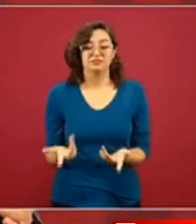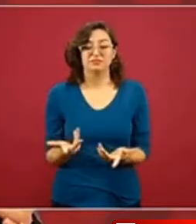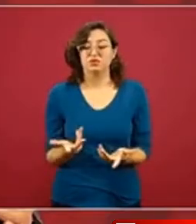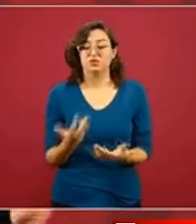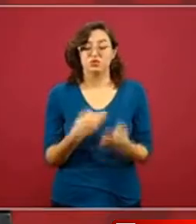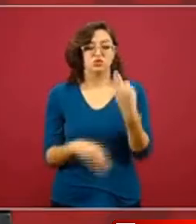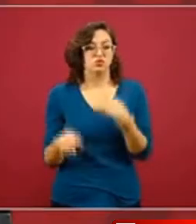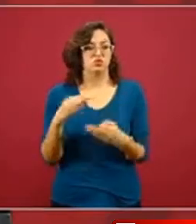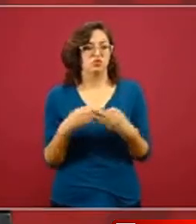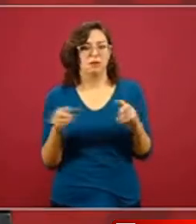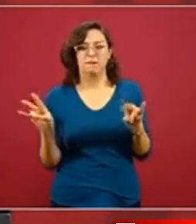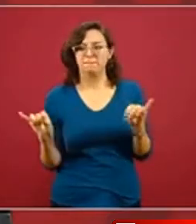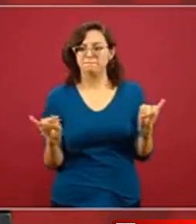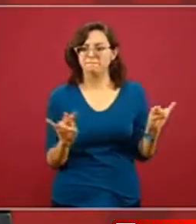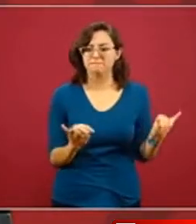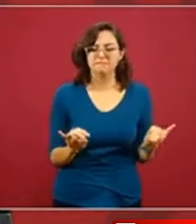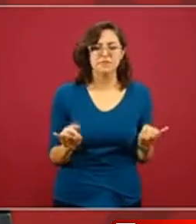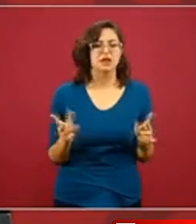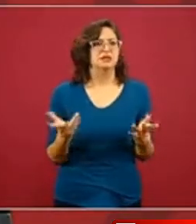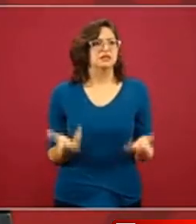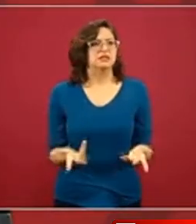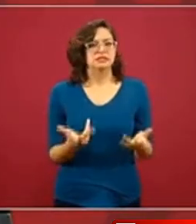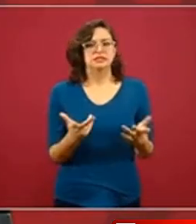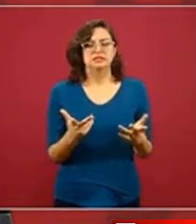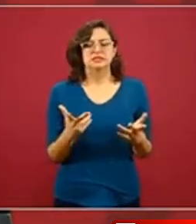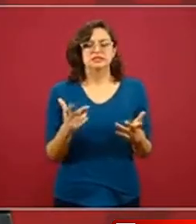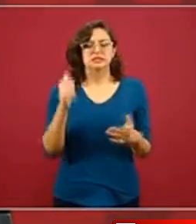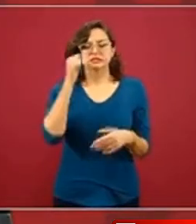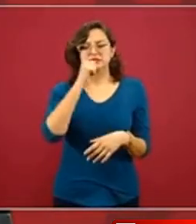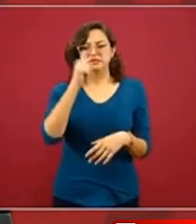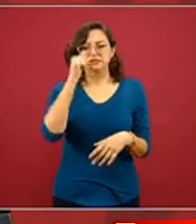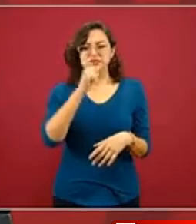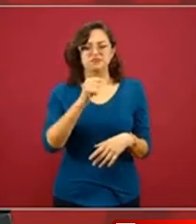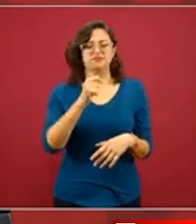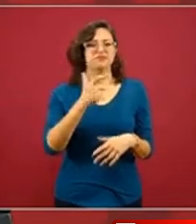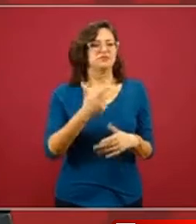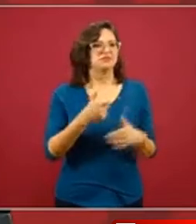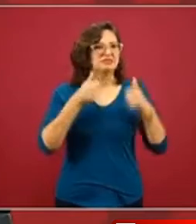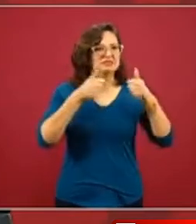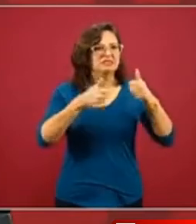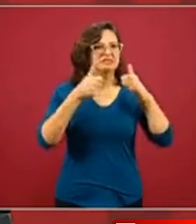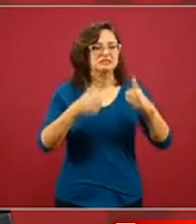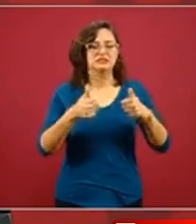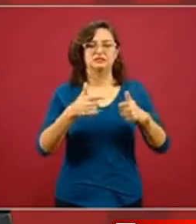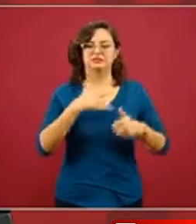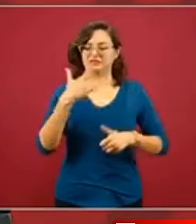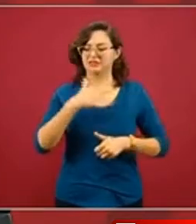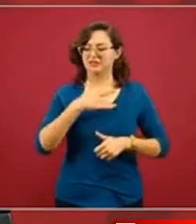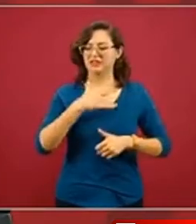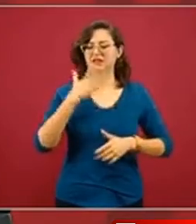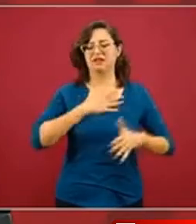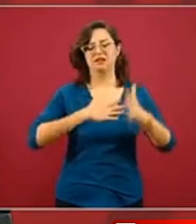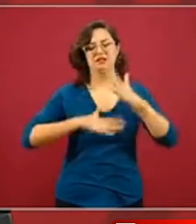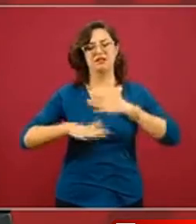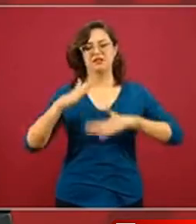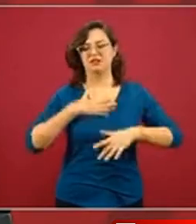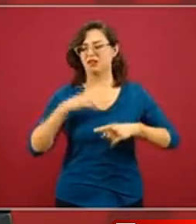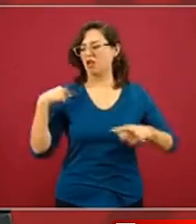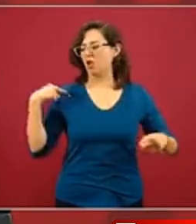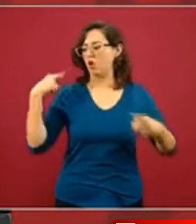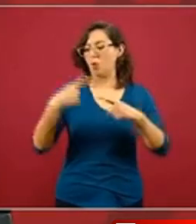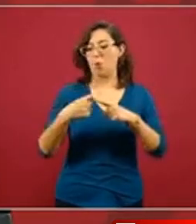en alerta y mantenernos en un estado de desgaste emocional a lo largo ya de 4